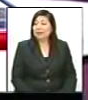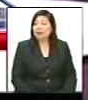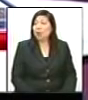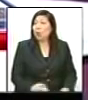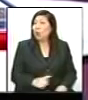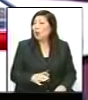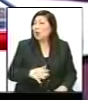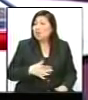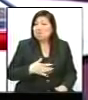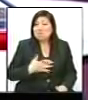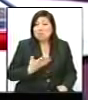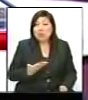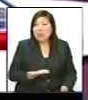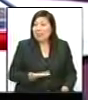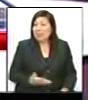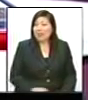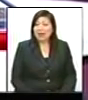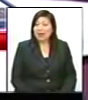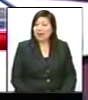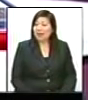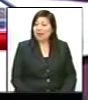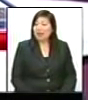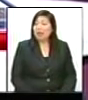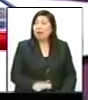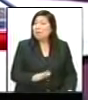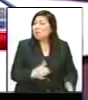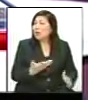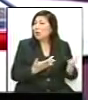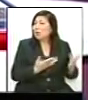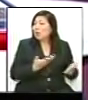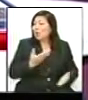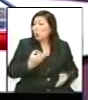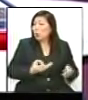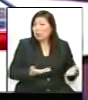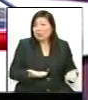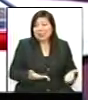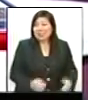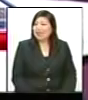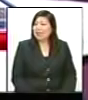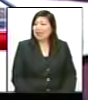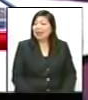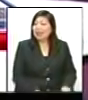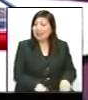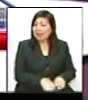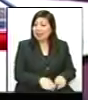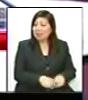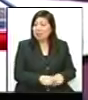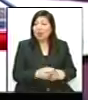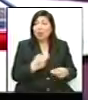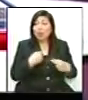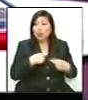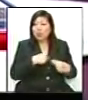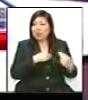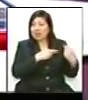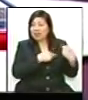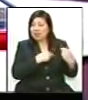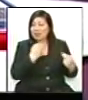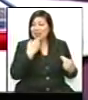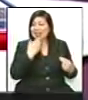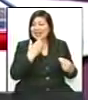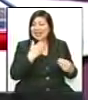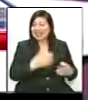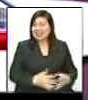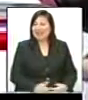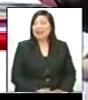cuando no pueda. Hay gente que muere esperando justicia. Creo que esta es también nuestra responsabilidad. Gracias,